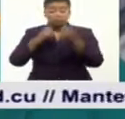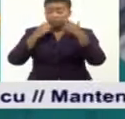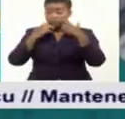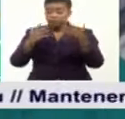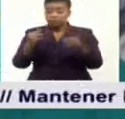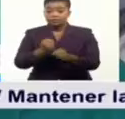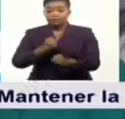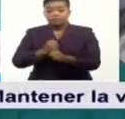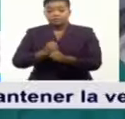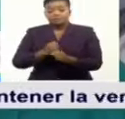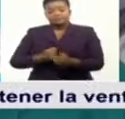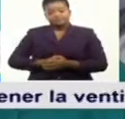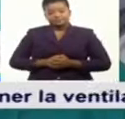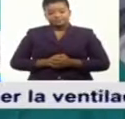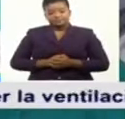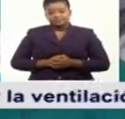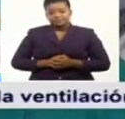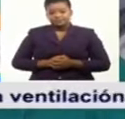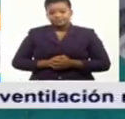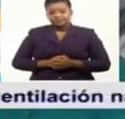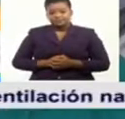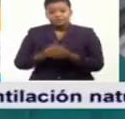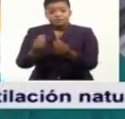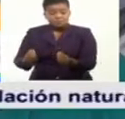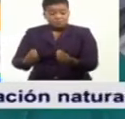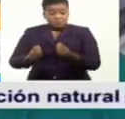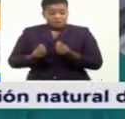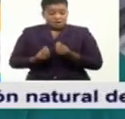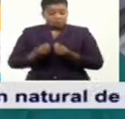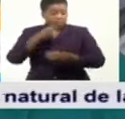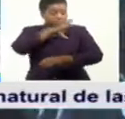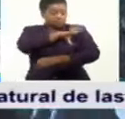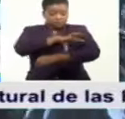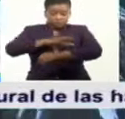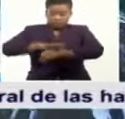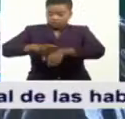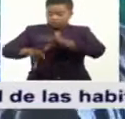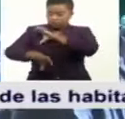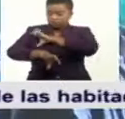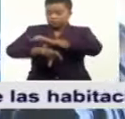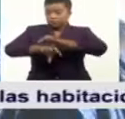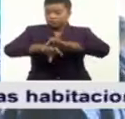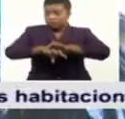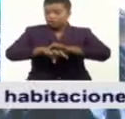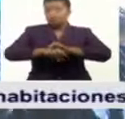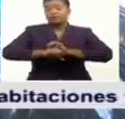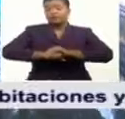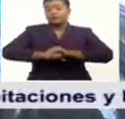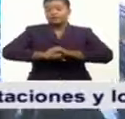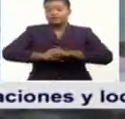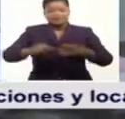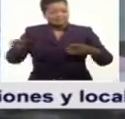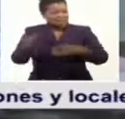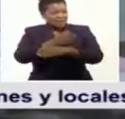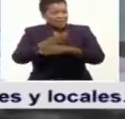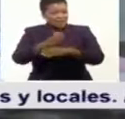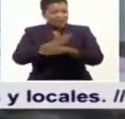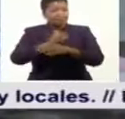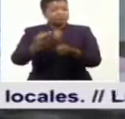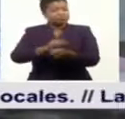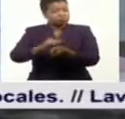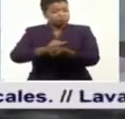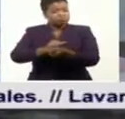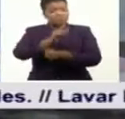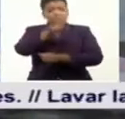prenda de médicos que están en todos los centros de aislamiento y en hoteles. Todas las personas que se le da el alta en los